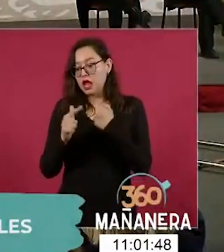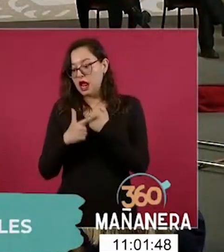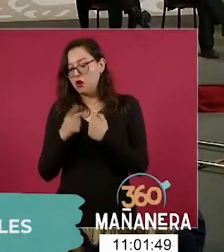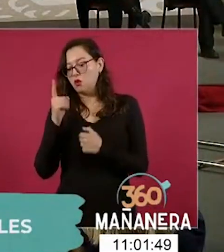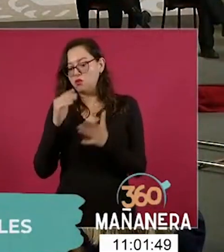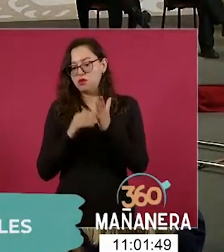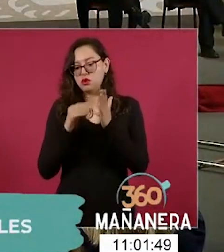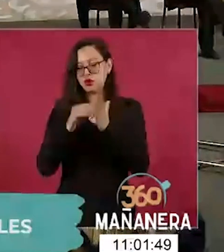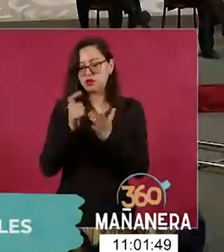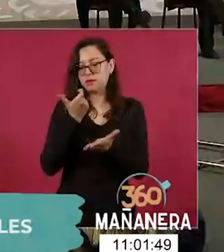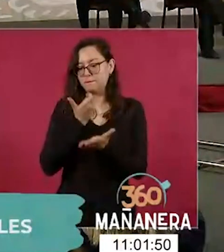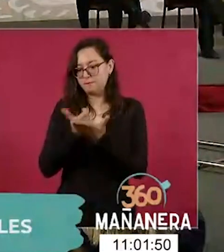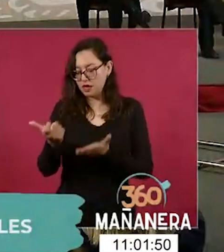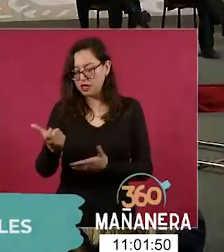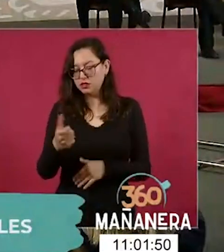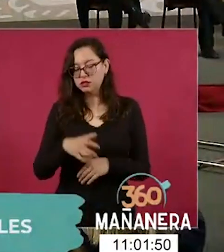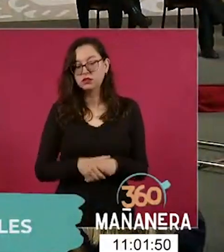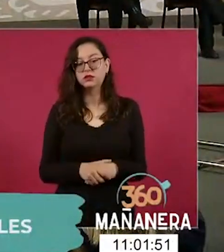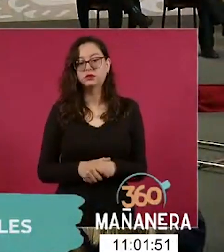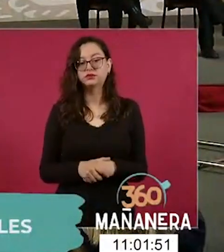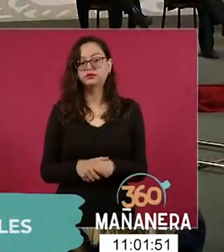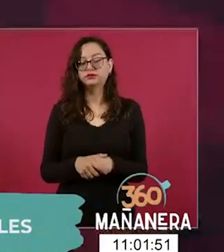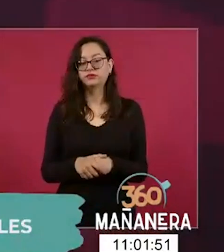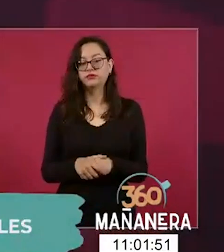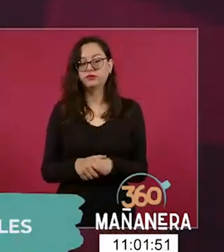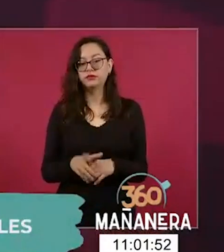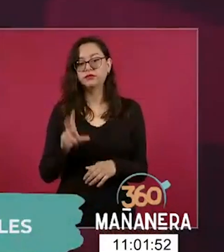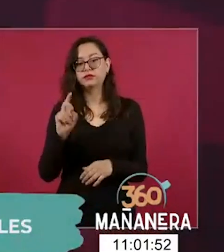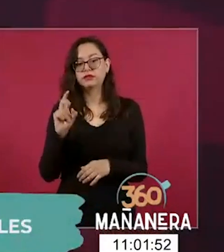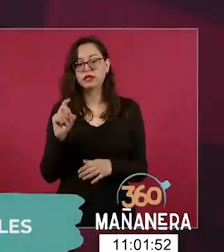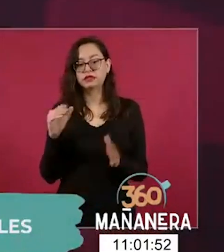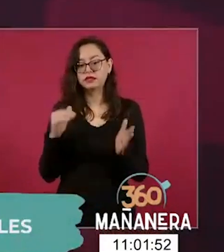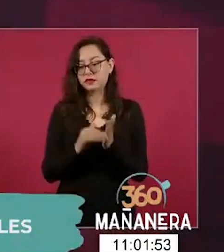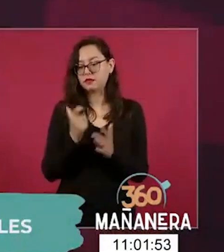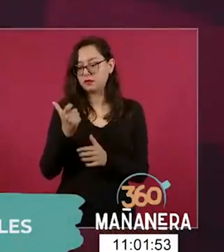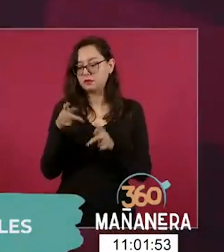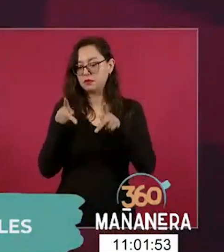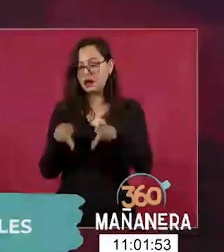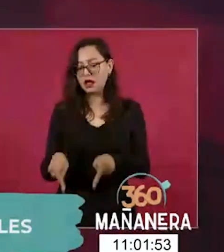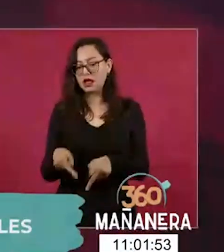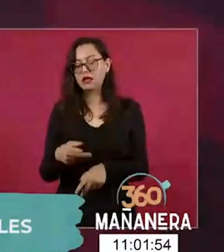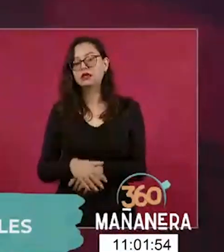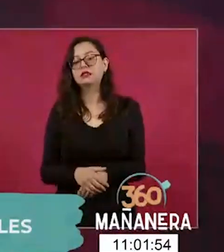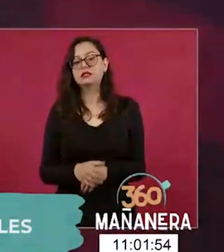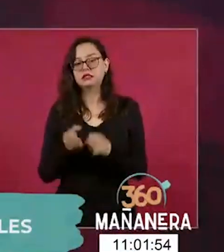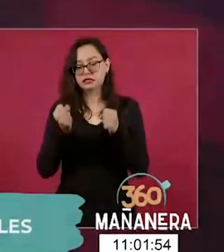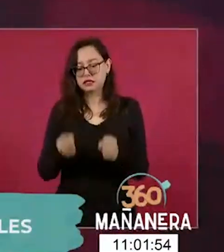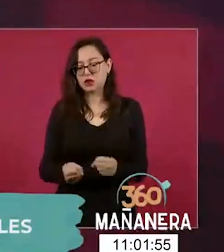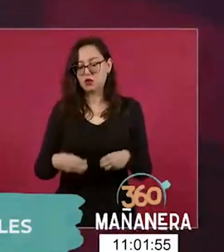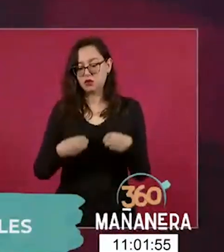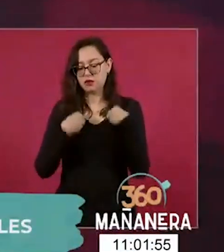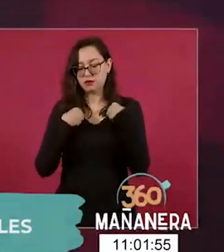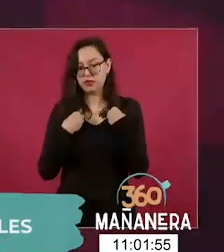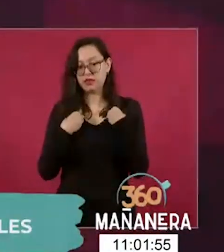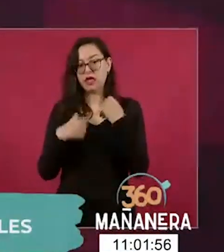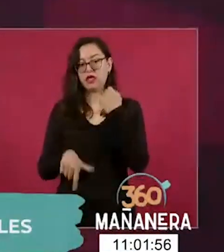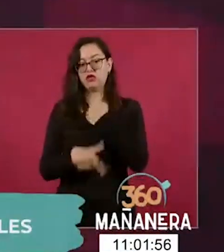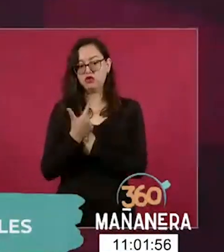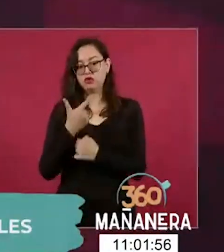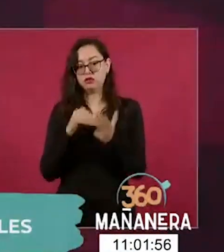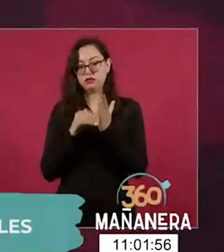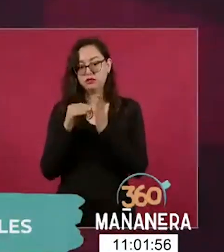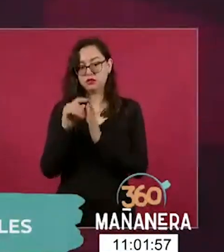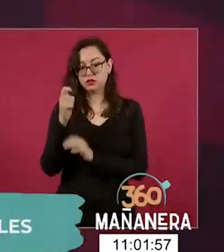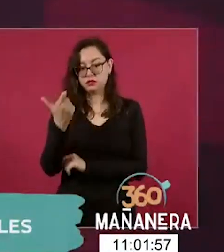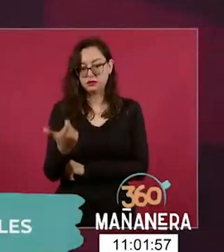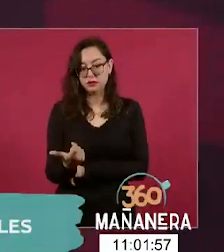pesos ayuda de gastos funerales de 30,000 pes seguro de vida institucional de 12 millones